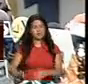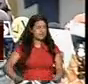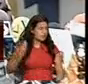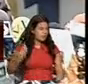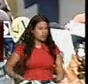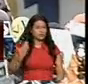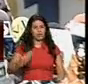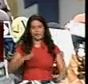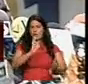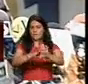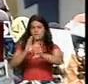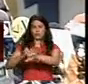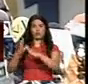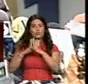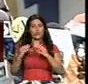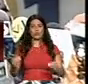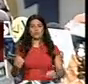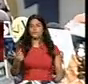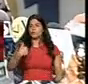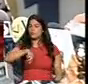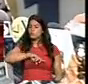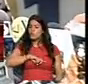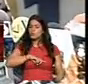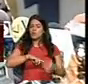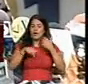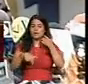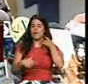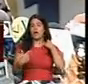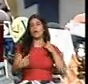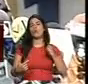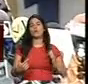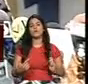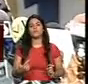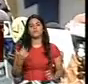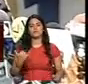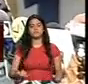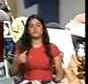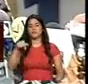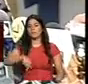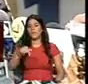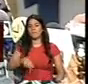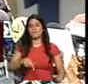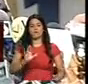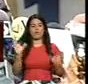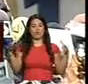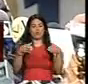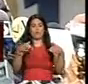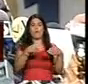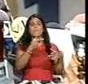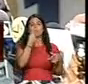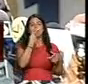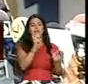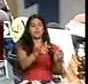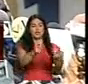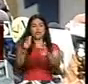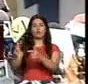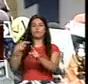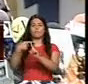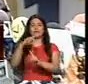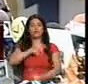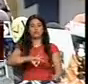importante y es uno de los llamados principales que nosotros en este momento a nombre de las fuerzas políticas y